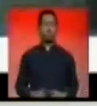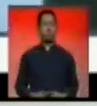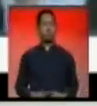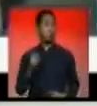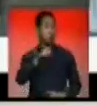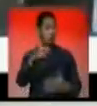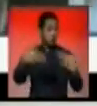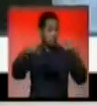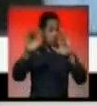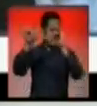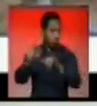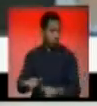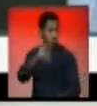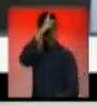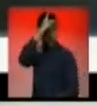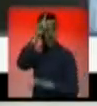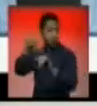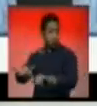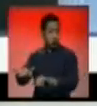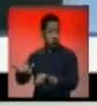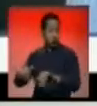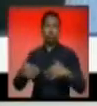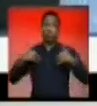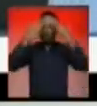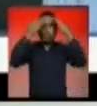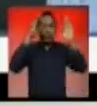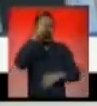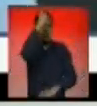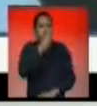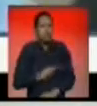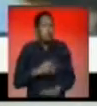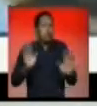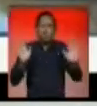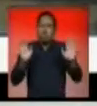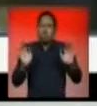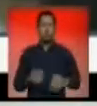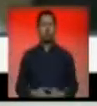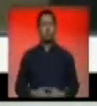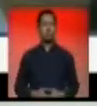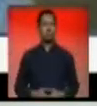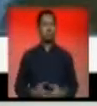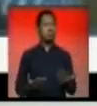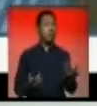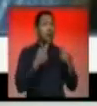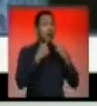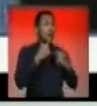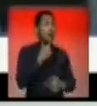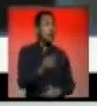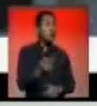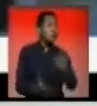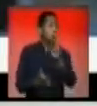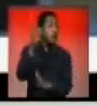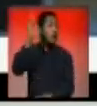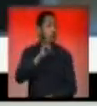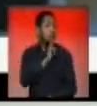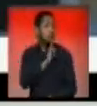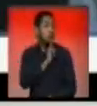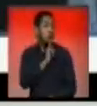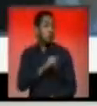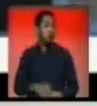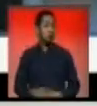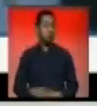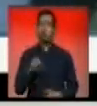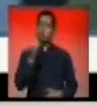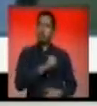a quedar en nuestro país, señor Pareja? Todavía no he decidido qué voy a hacer, es muy pronto. Me comentaba que se iba a los Estados Unidos. Sí, en este momento